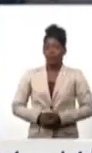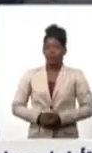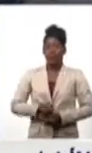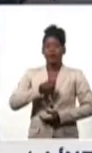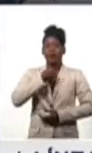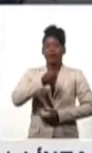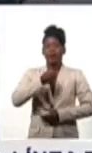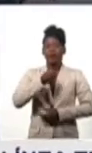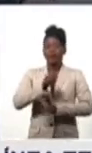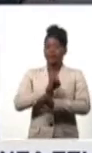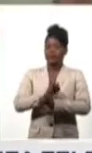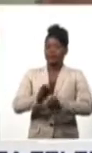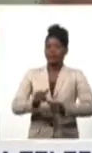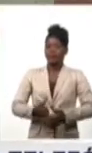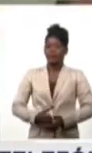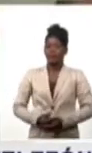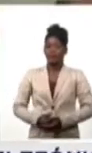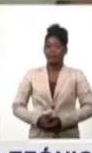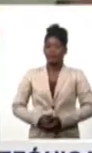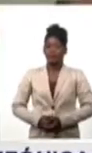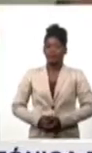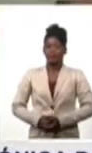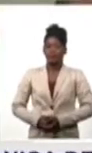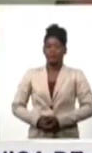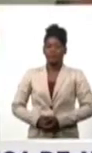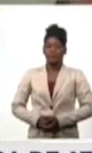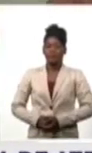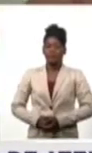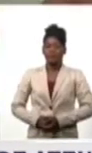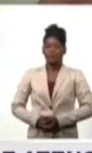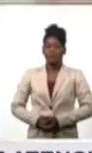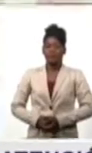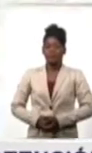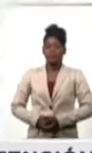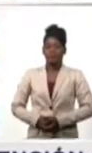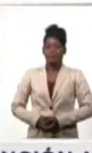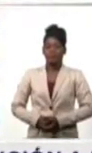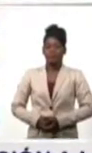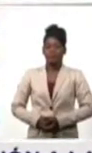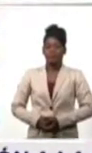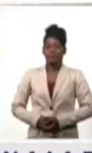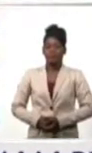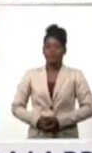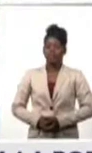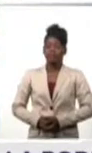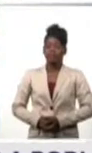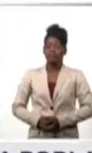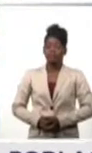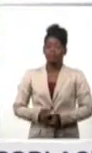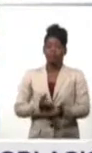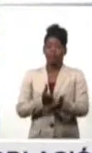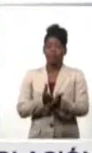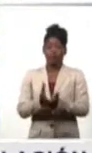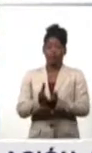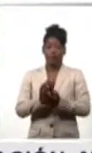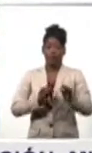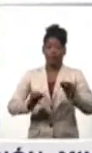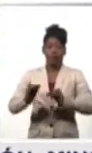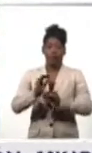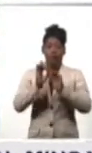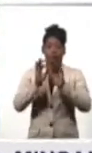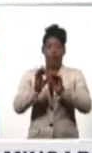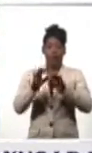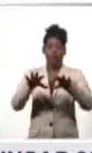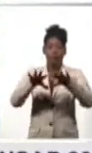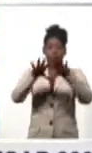y Belkis Pérez Cruz, Sistema Informativo de la Televisión Cubana. Y continuamos hablando sobre la biodiversidad,